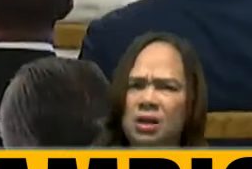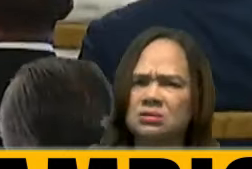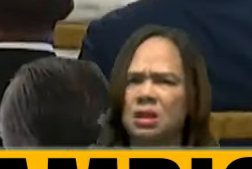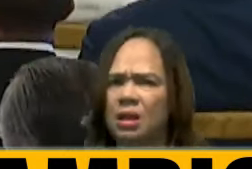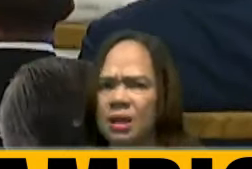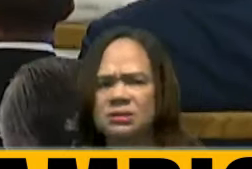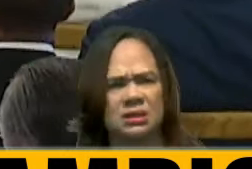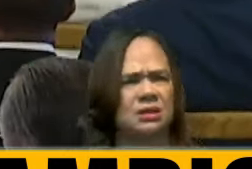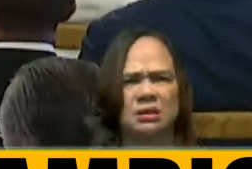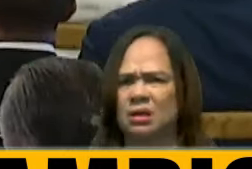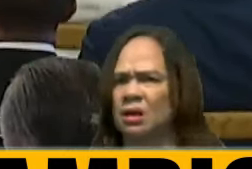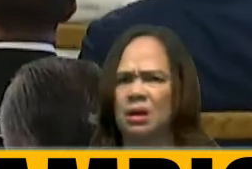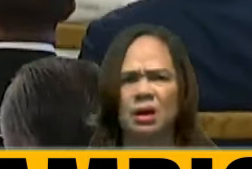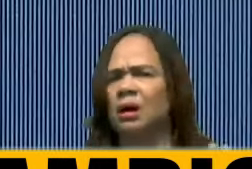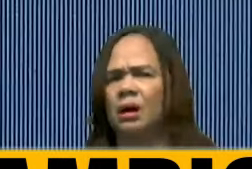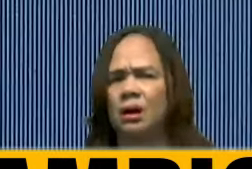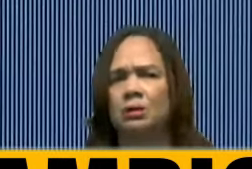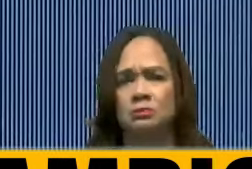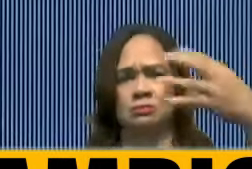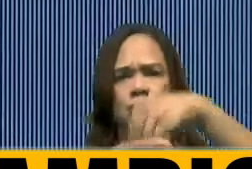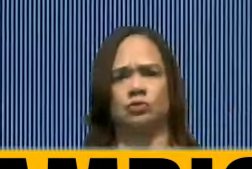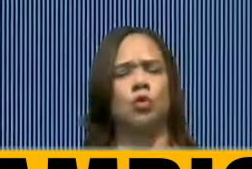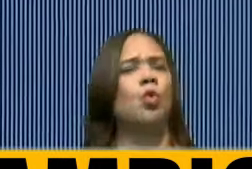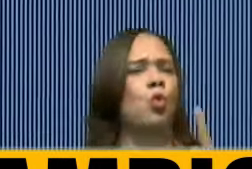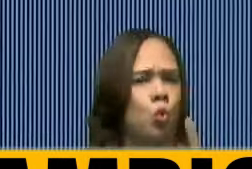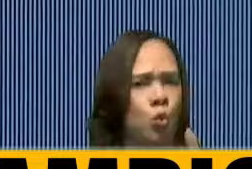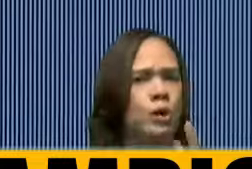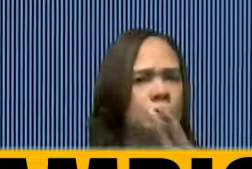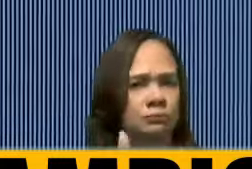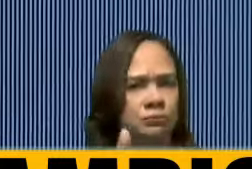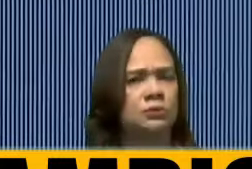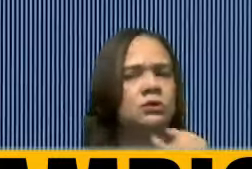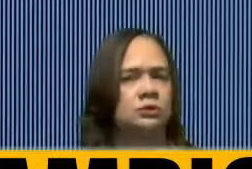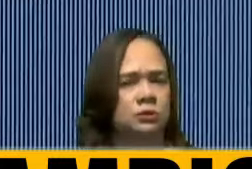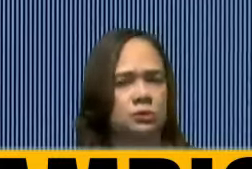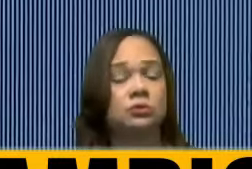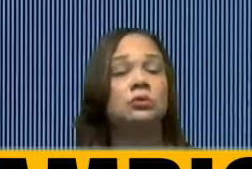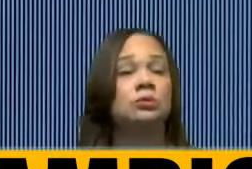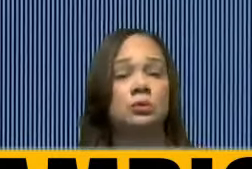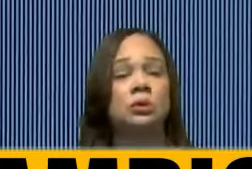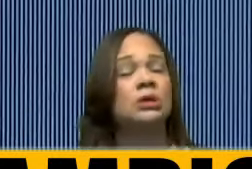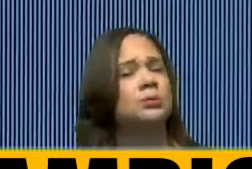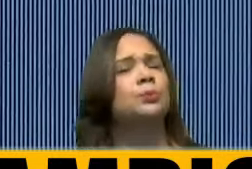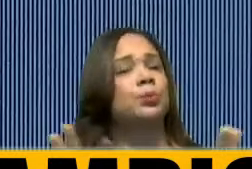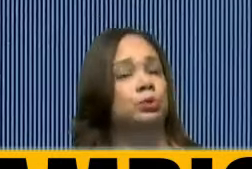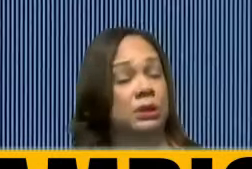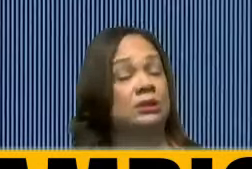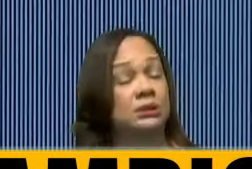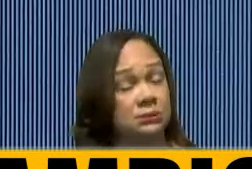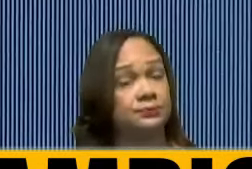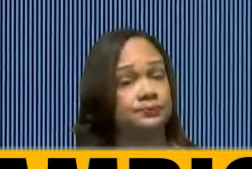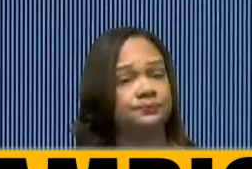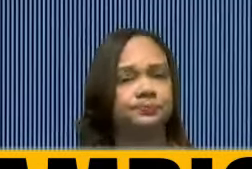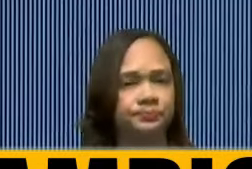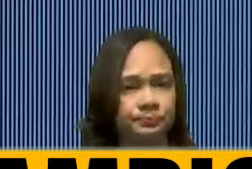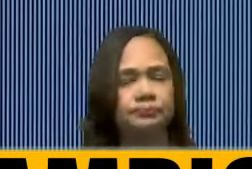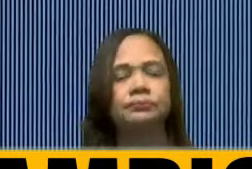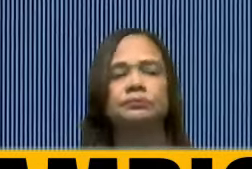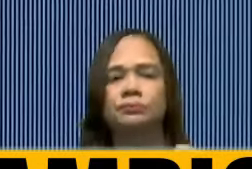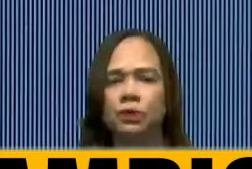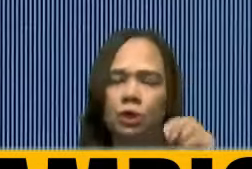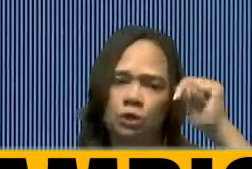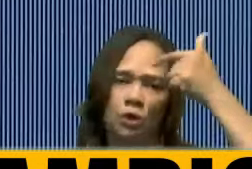duplicidades se ha decidido integrar en una sola institución estos dos componentes sumamente importantes del área social